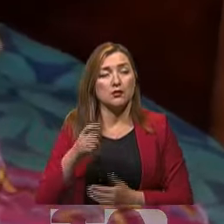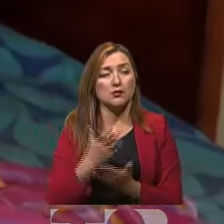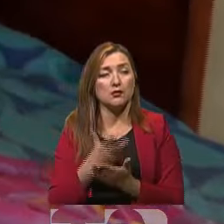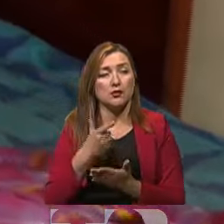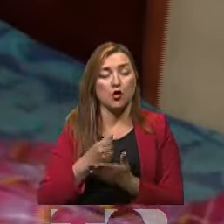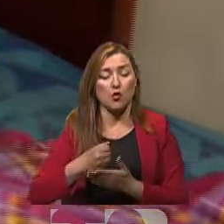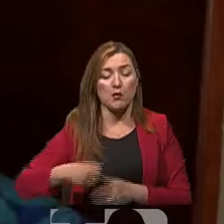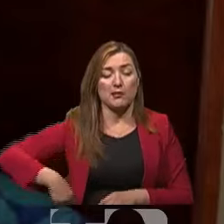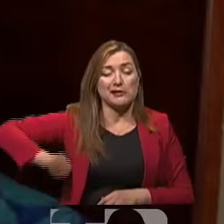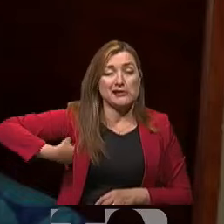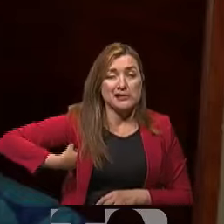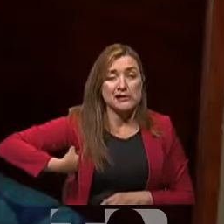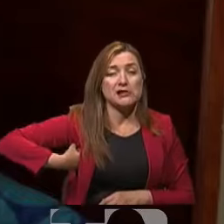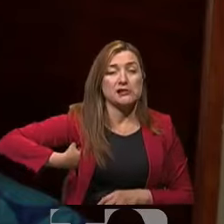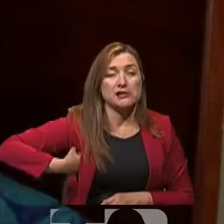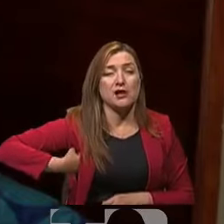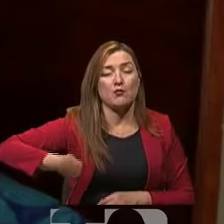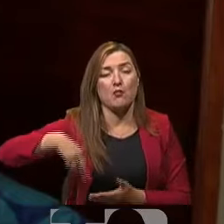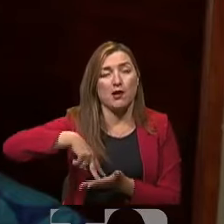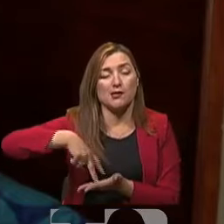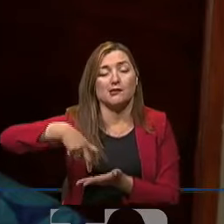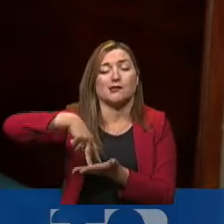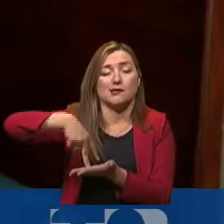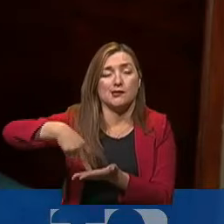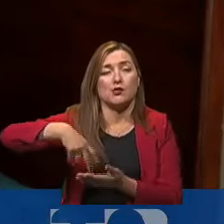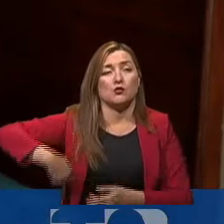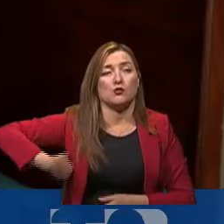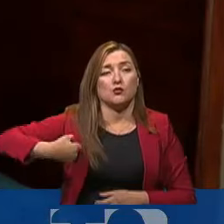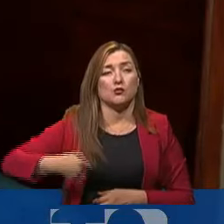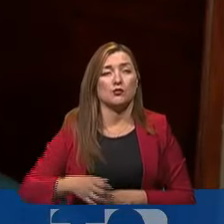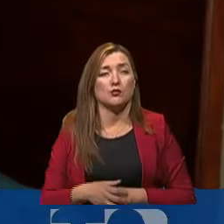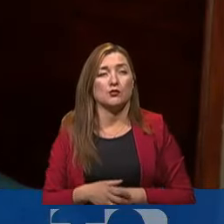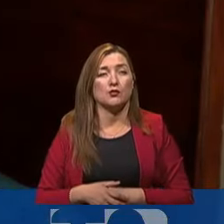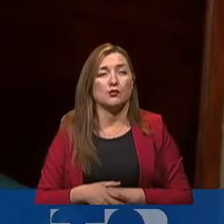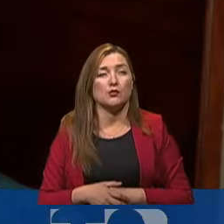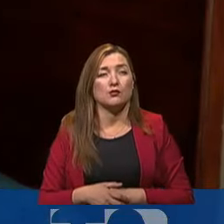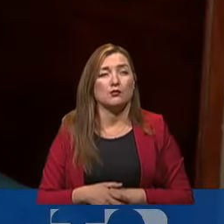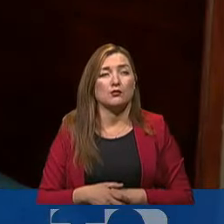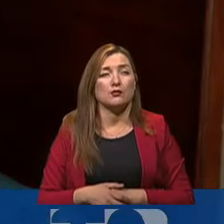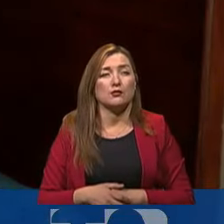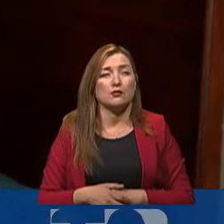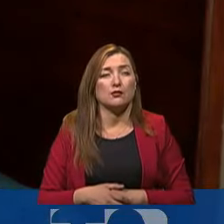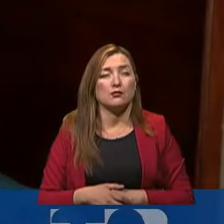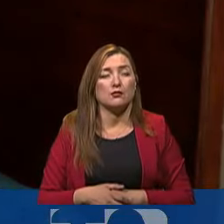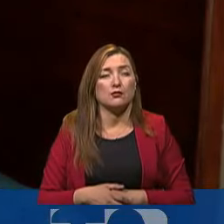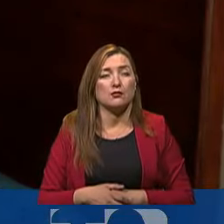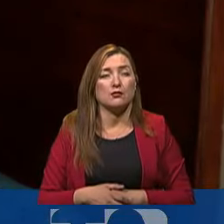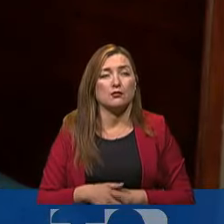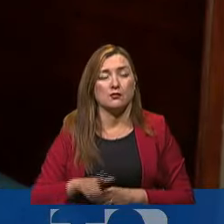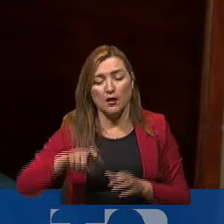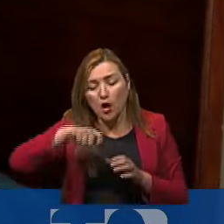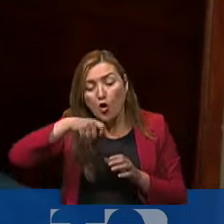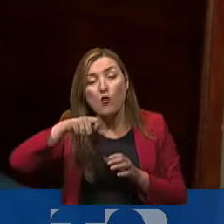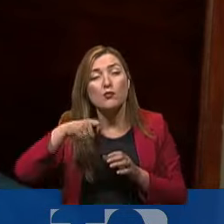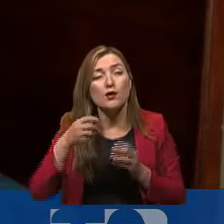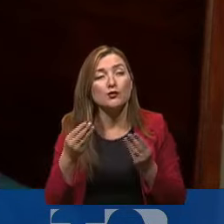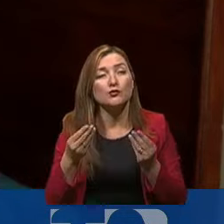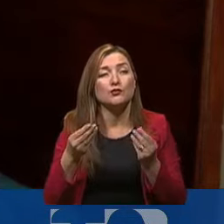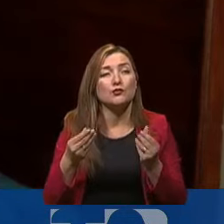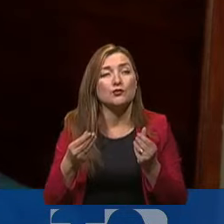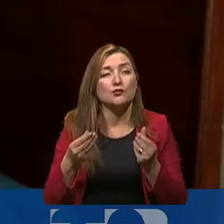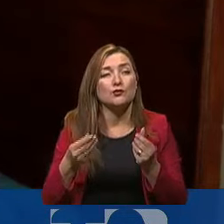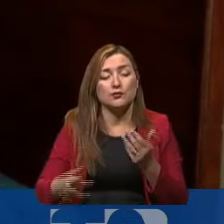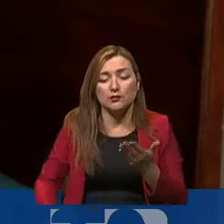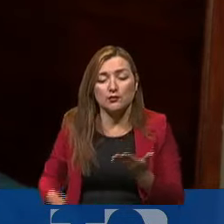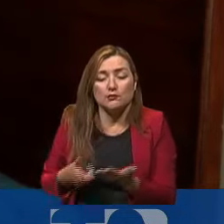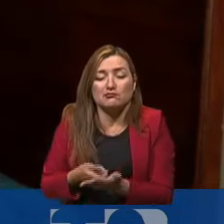muletas de manera urgente. Que la niña se recupere lo más pronto posible, porque yo no tengo, ella necesita una comida blanda, entonces mis recursos